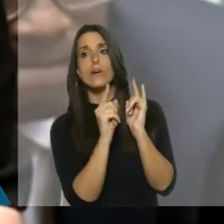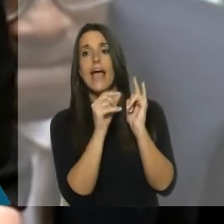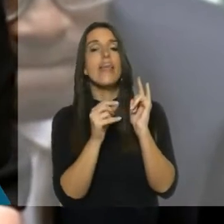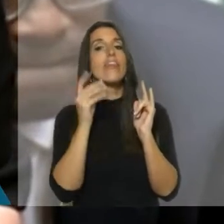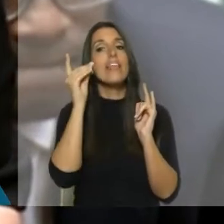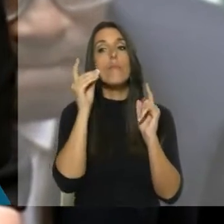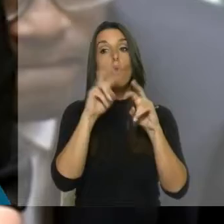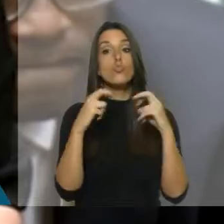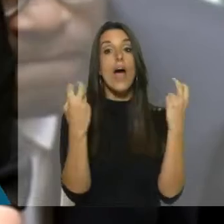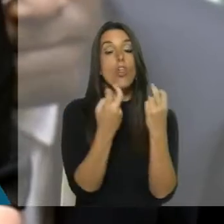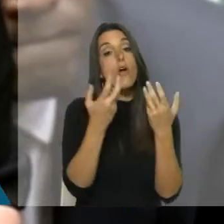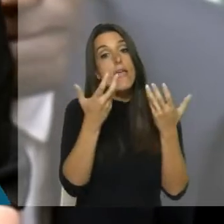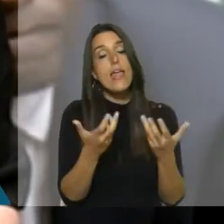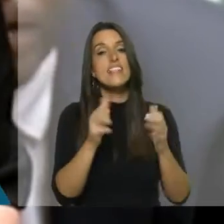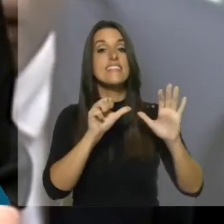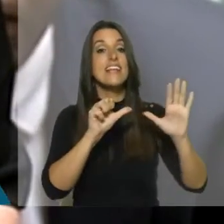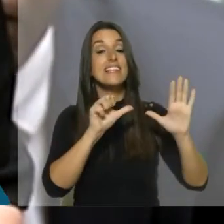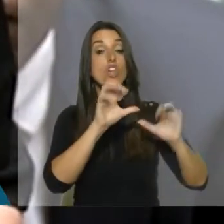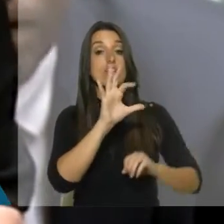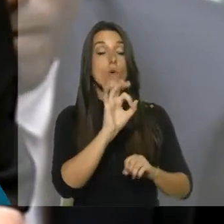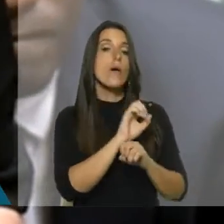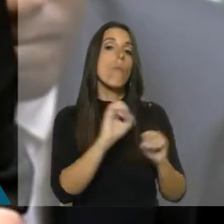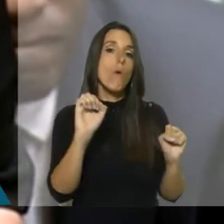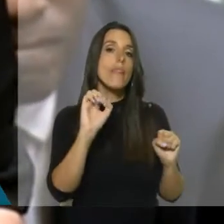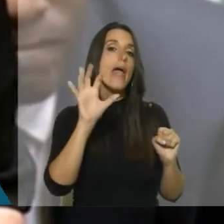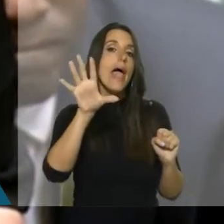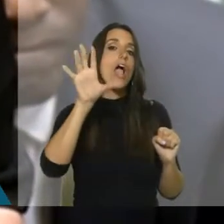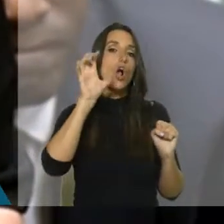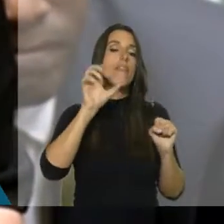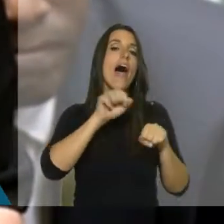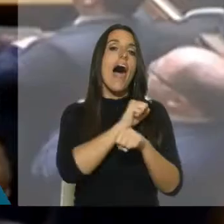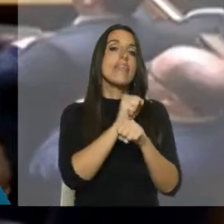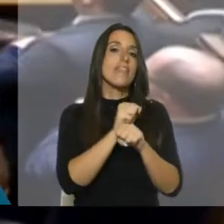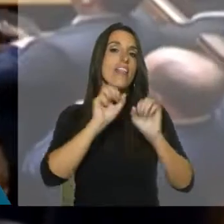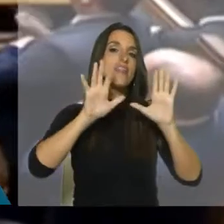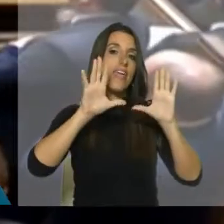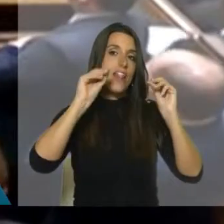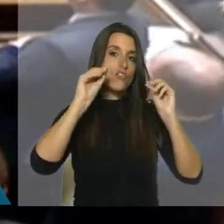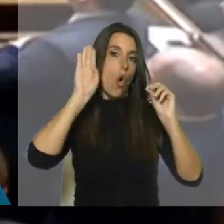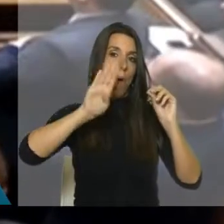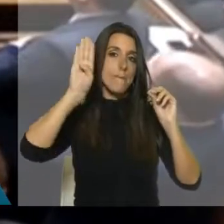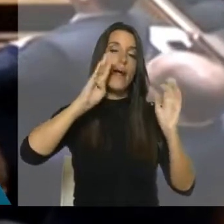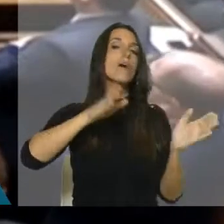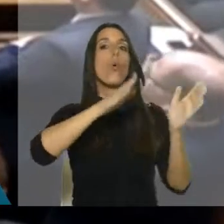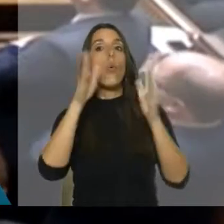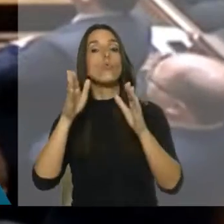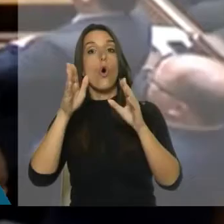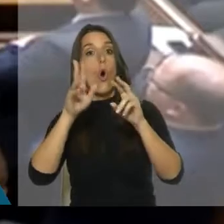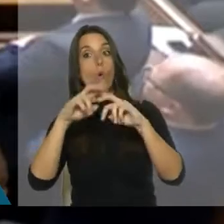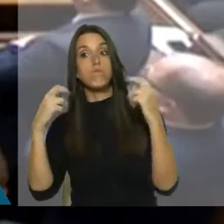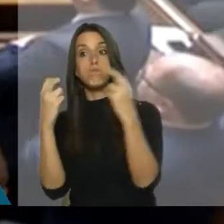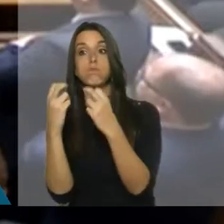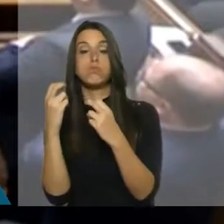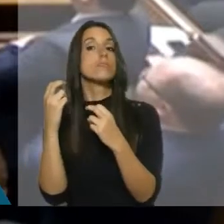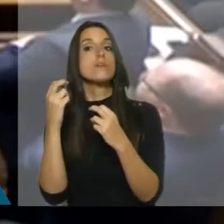diputados que lo deseen de 650 podrán recordarla hasta las 10 de la noche el presidente de la cámara baja lindsay hoyle